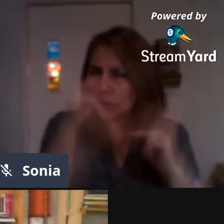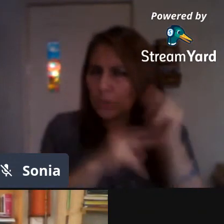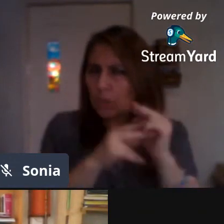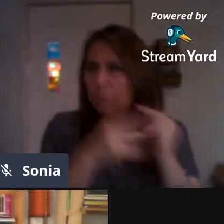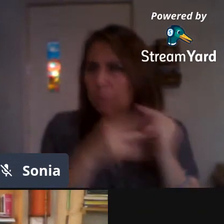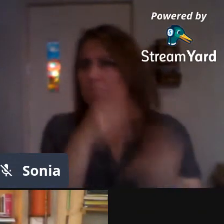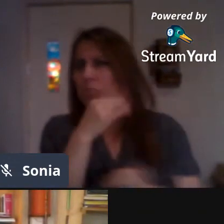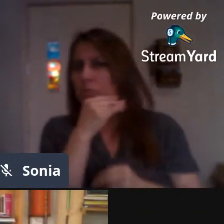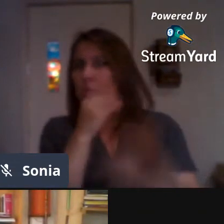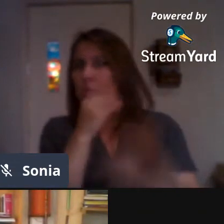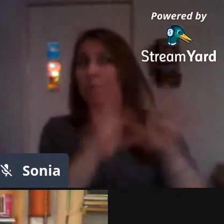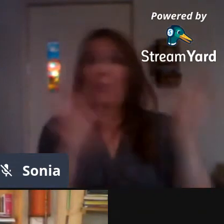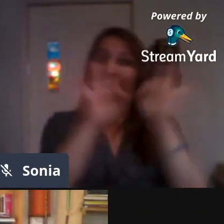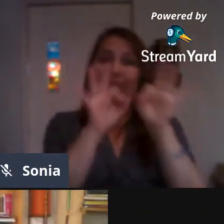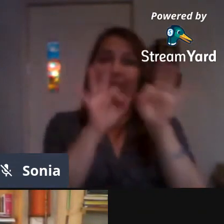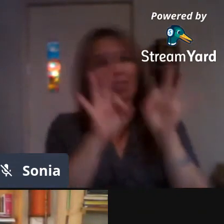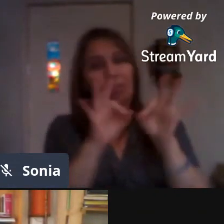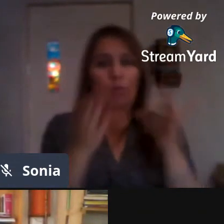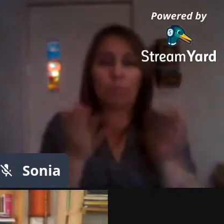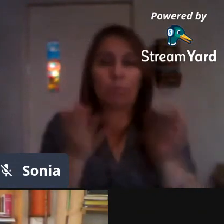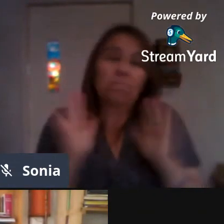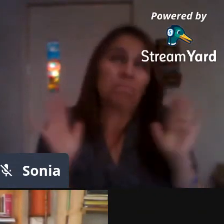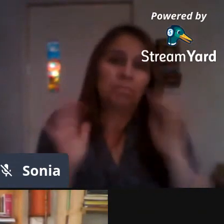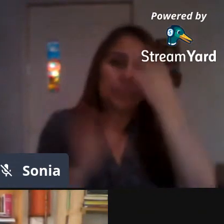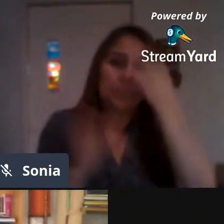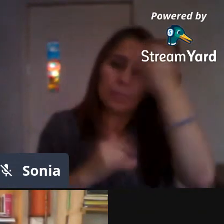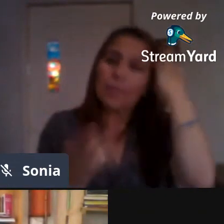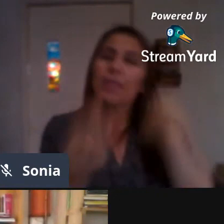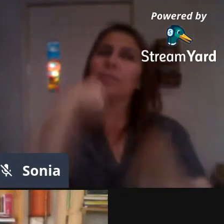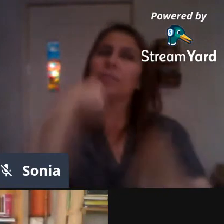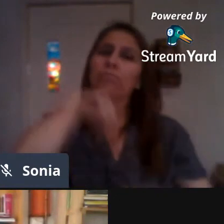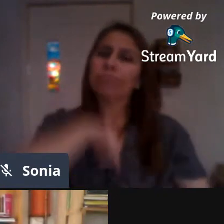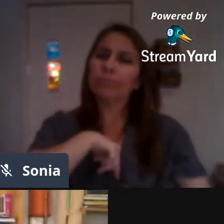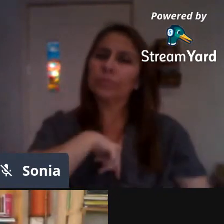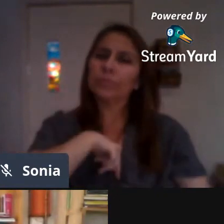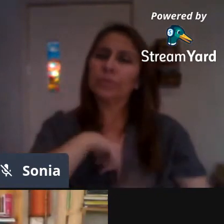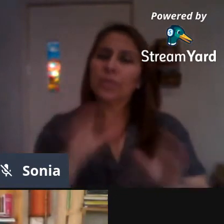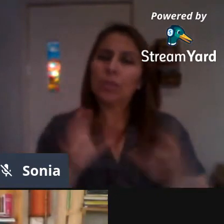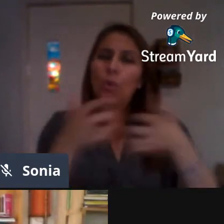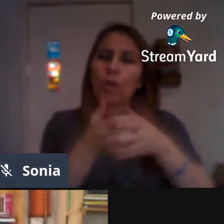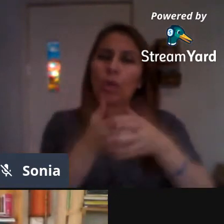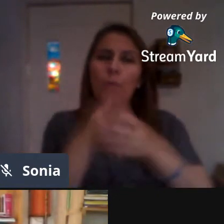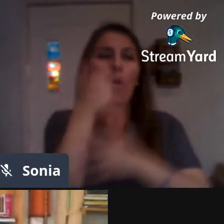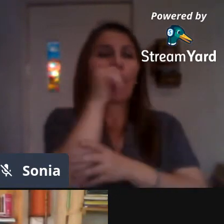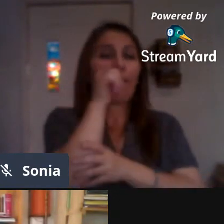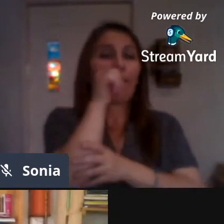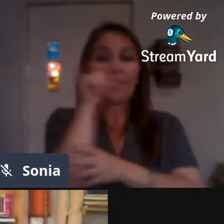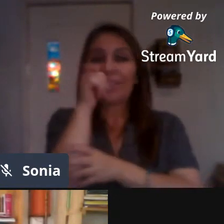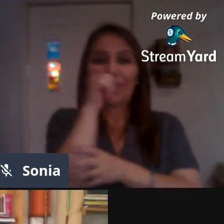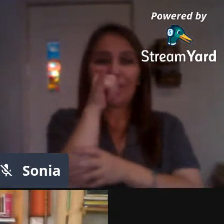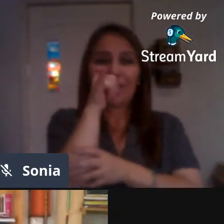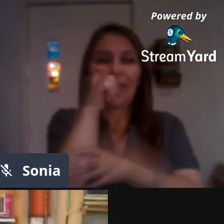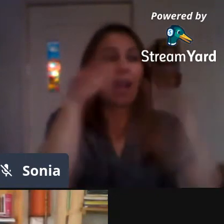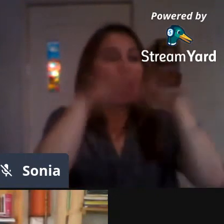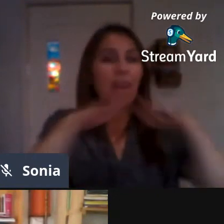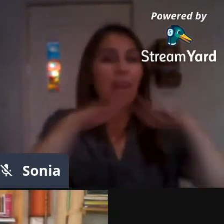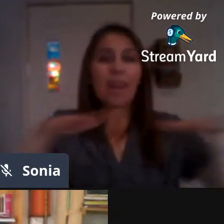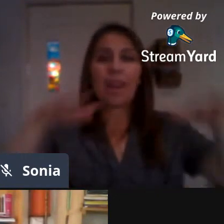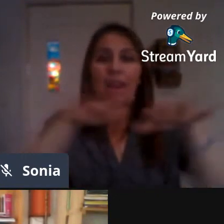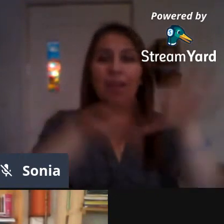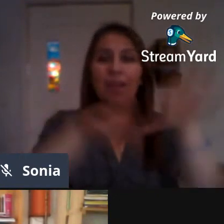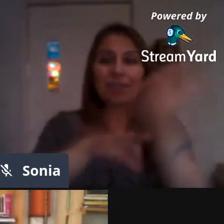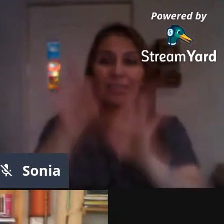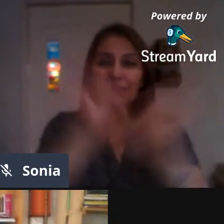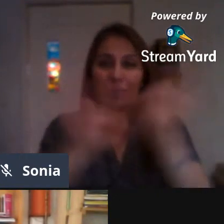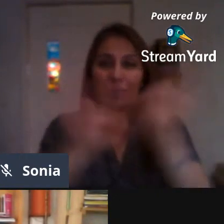en fin es un interior donde hay un equipo de grabación en set se está organizando las cámaras